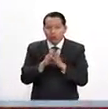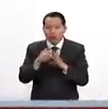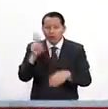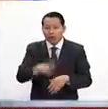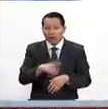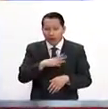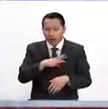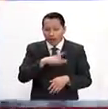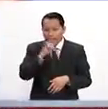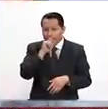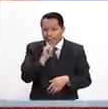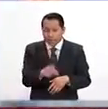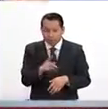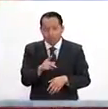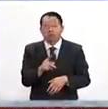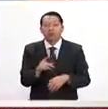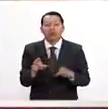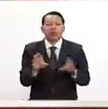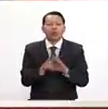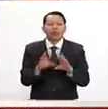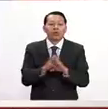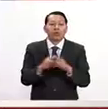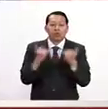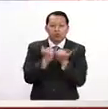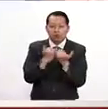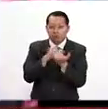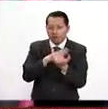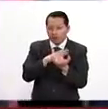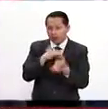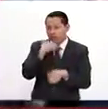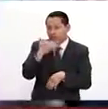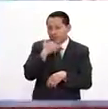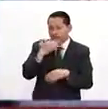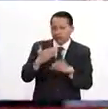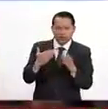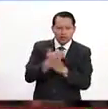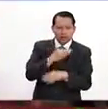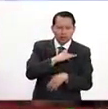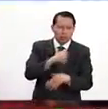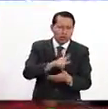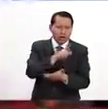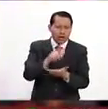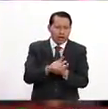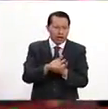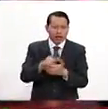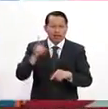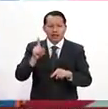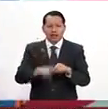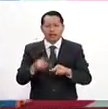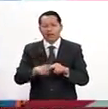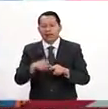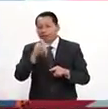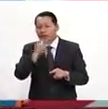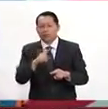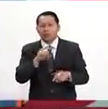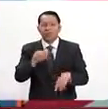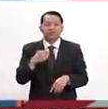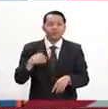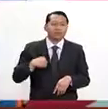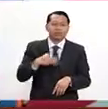ese intento de interferencia y además que hubo una colusión, eso puede tener implicaciones legales para quienes en ese momento eran miembros